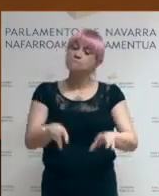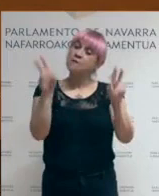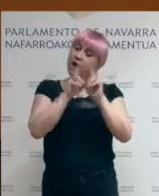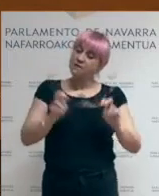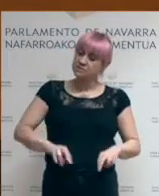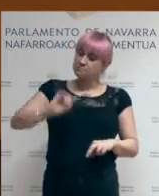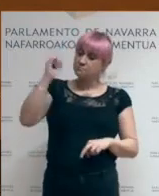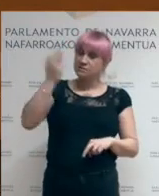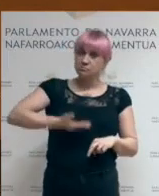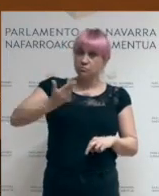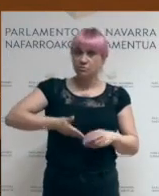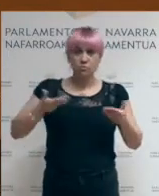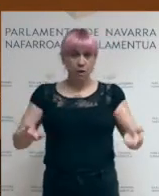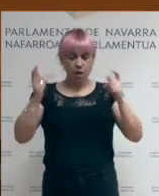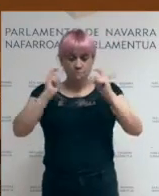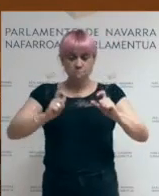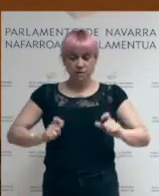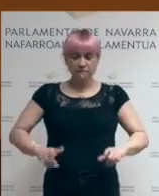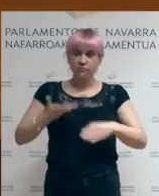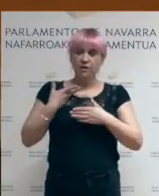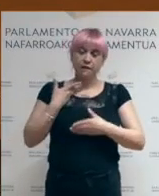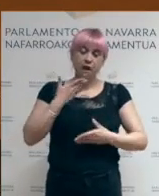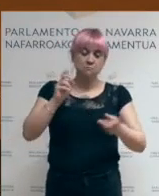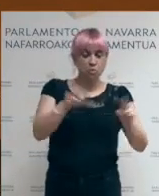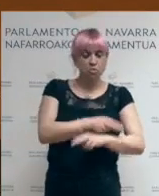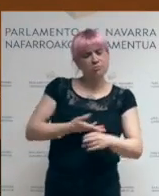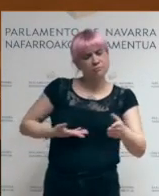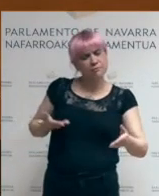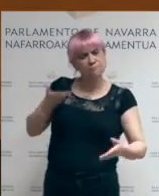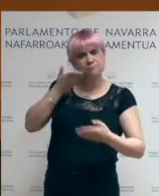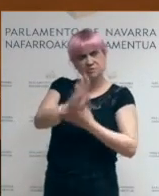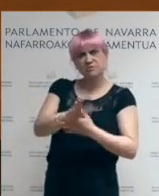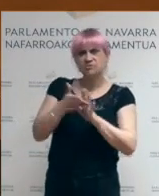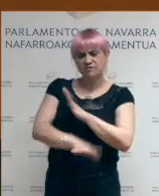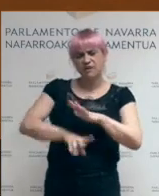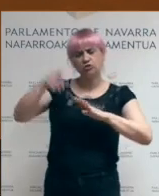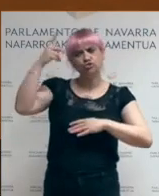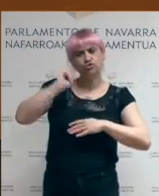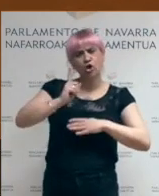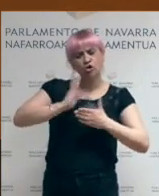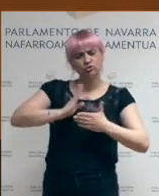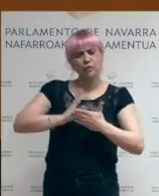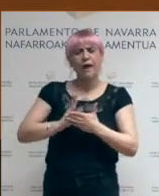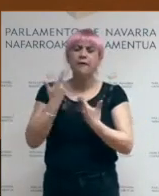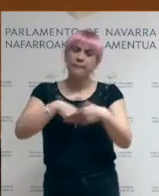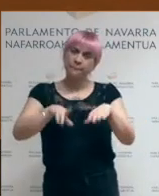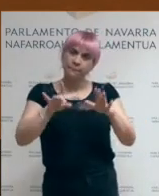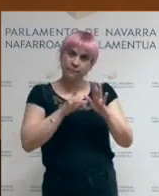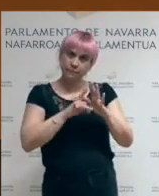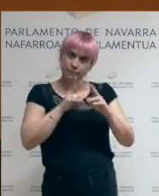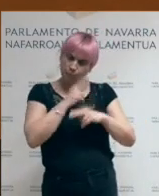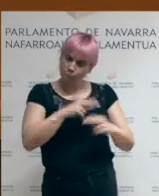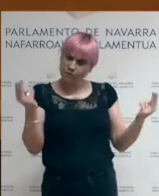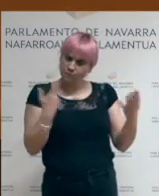esa moción. Cada párrafo de la moción que ha presentado insiste en la idea de que solo la escuela de gestión pública asume la función de integrar a todos